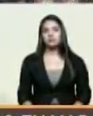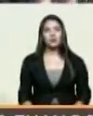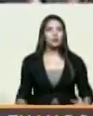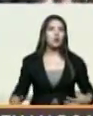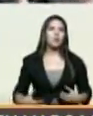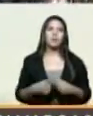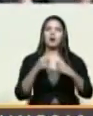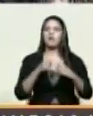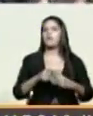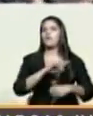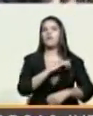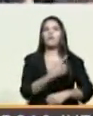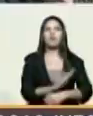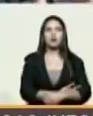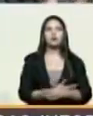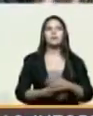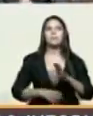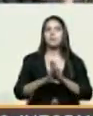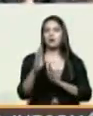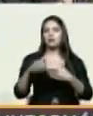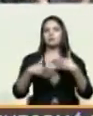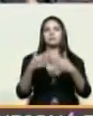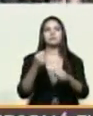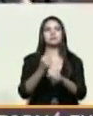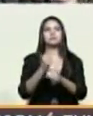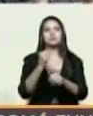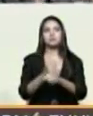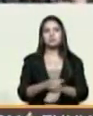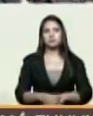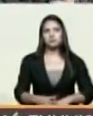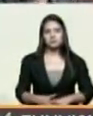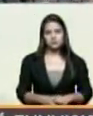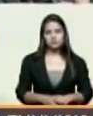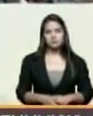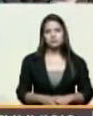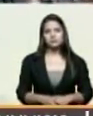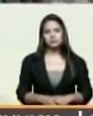fuerza, repotenciado, para salir adelante.